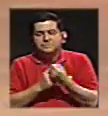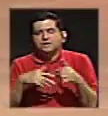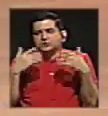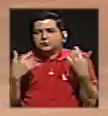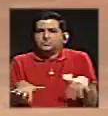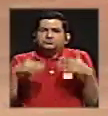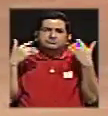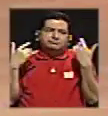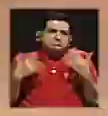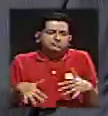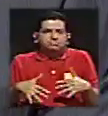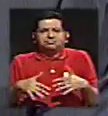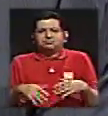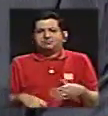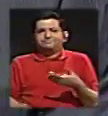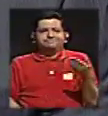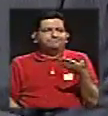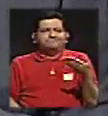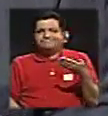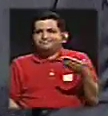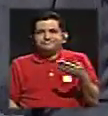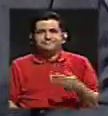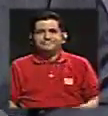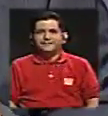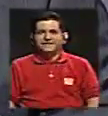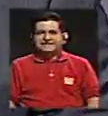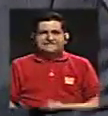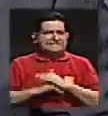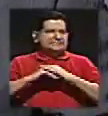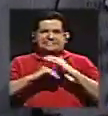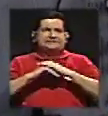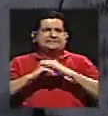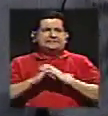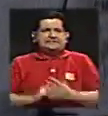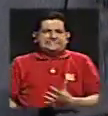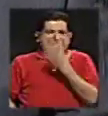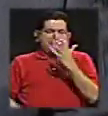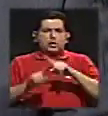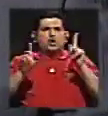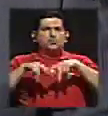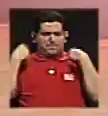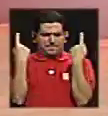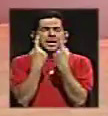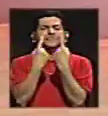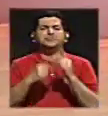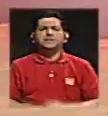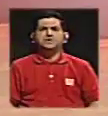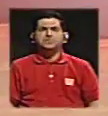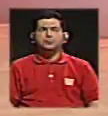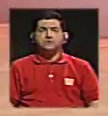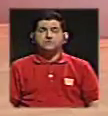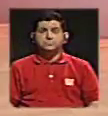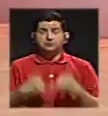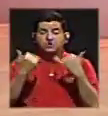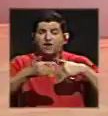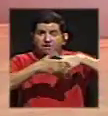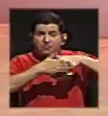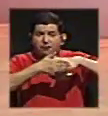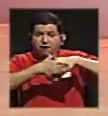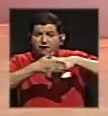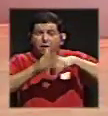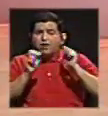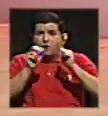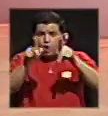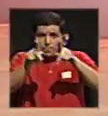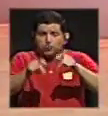tremendo digamos eh incomodidad o malestar entre los partidos porque les está impidiendo la